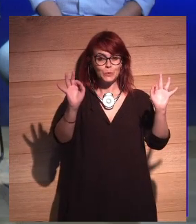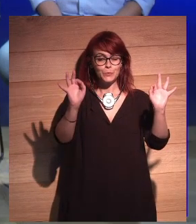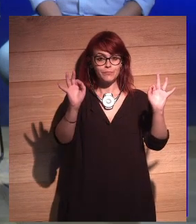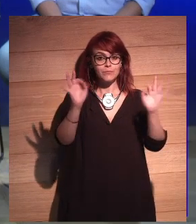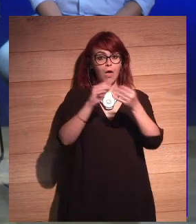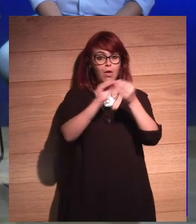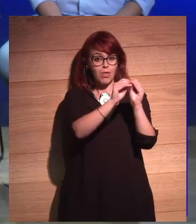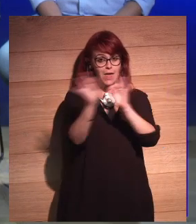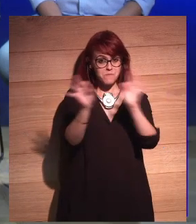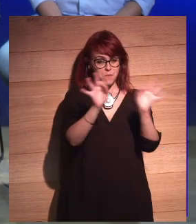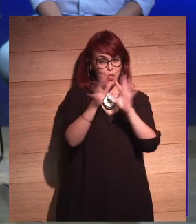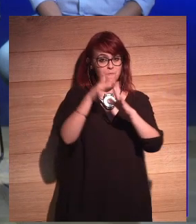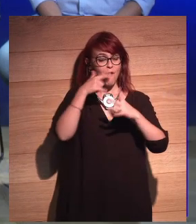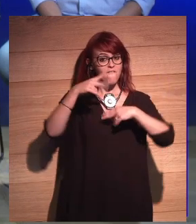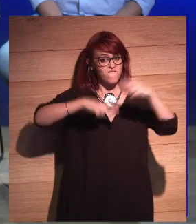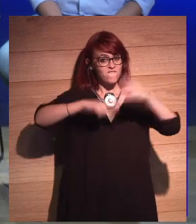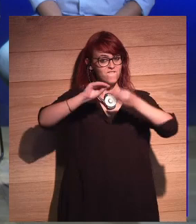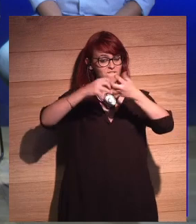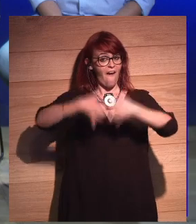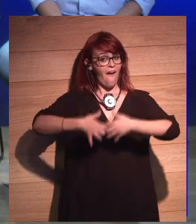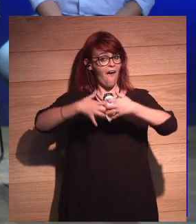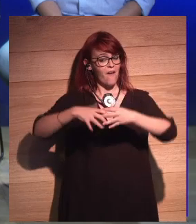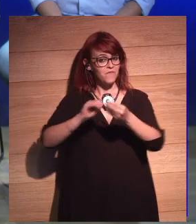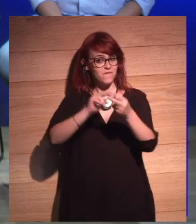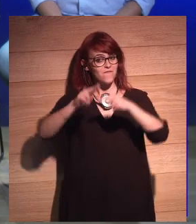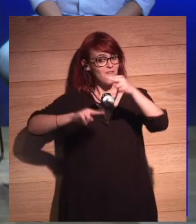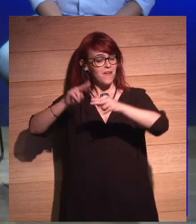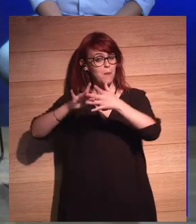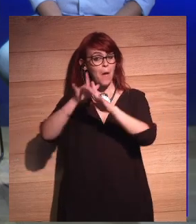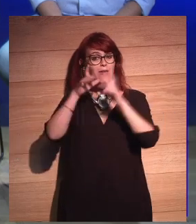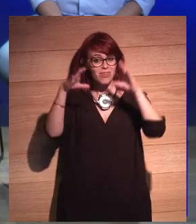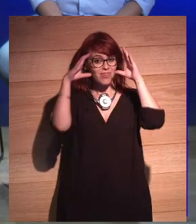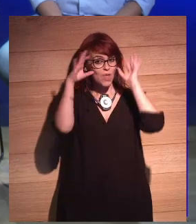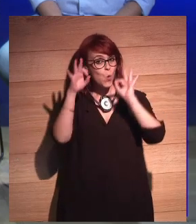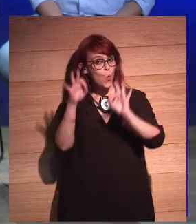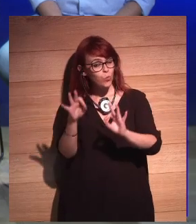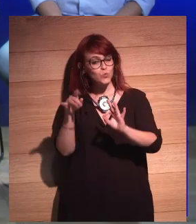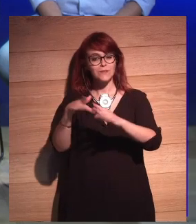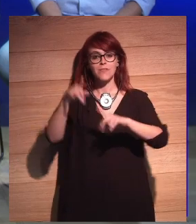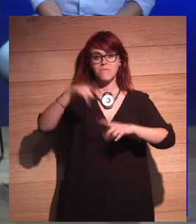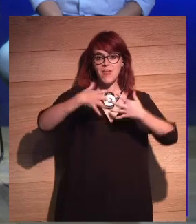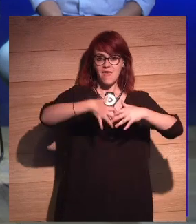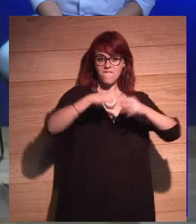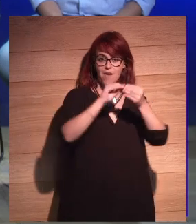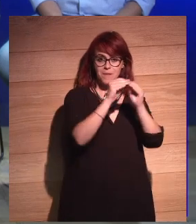están hechas por los fabricantes de los dispositivos y por los fabricantes de los